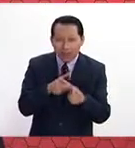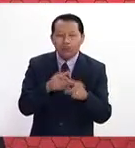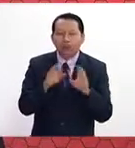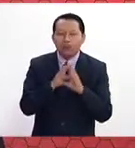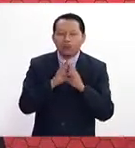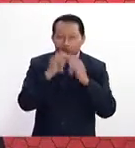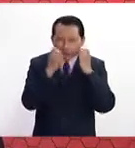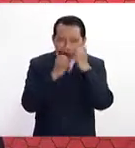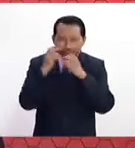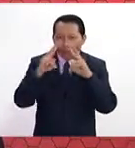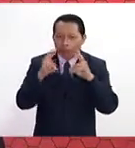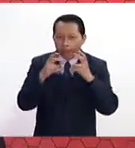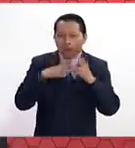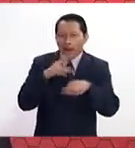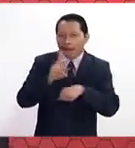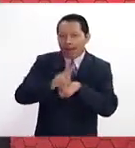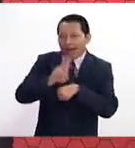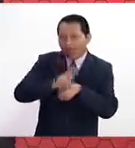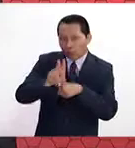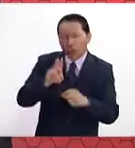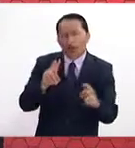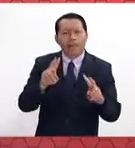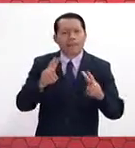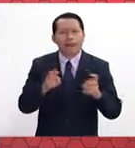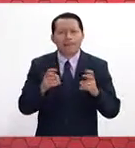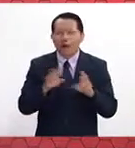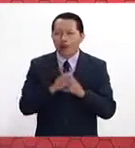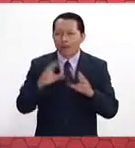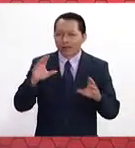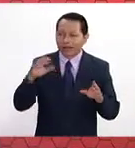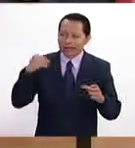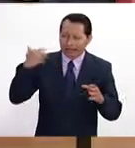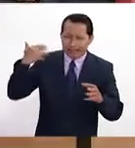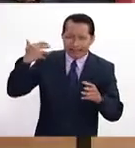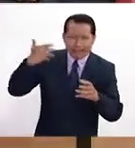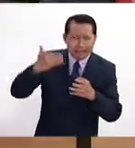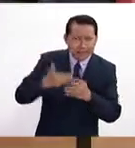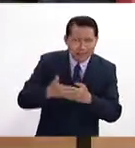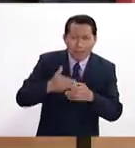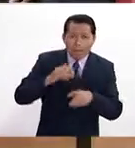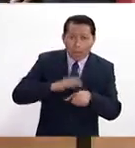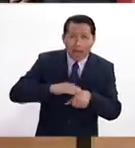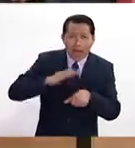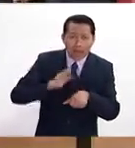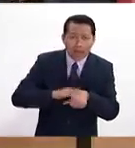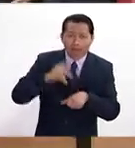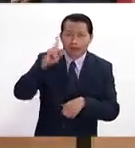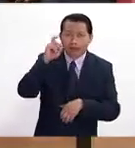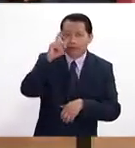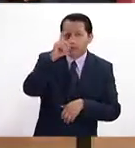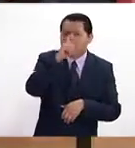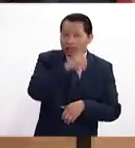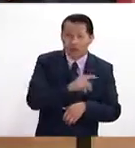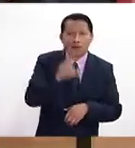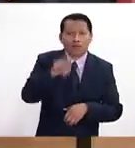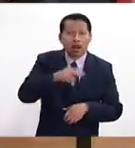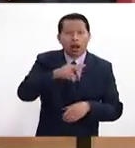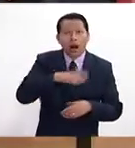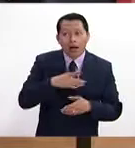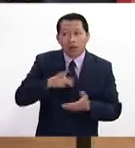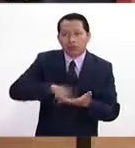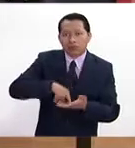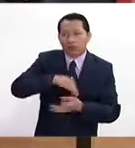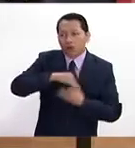continuaríamos analizando el tema de Venezuela, un tema que se ha venido complicando cada vez más, mucha incertidumbre al respecto de cómo